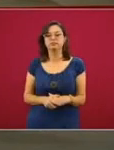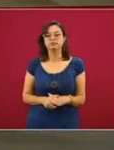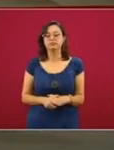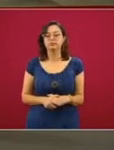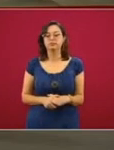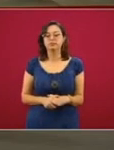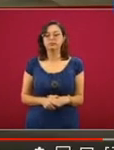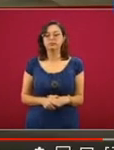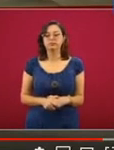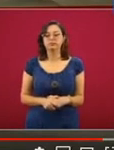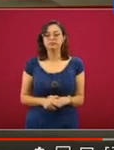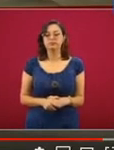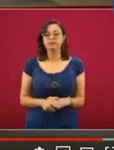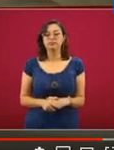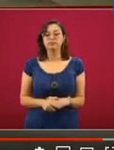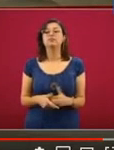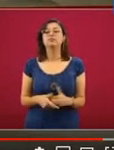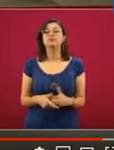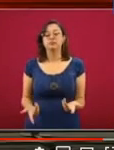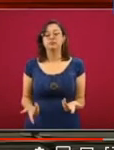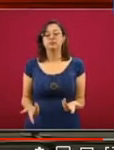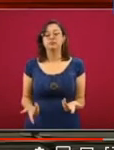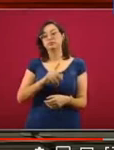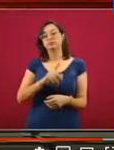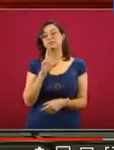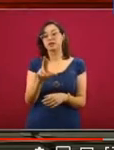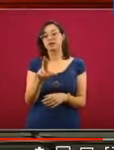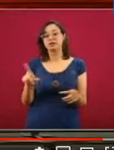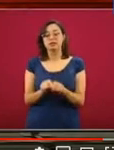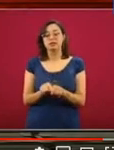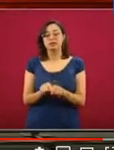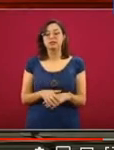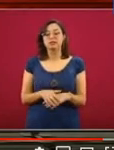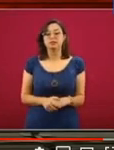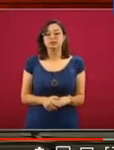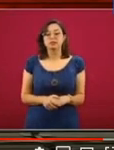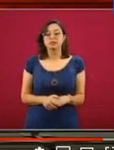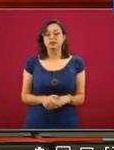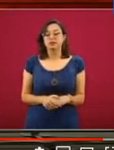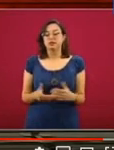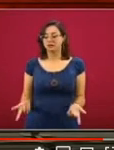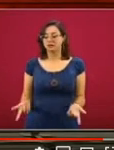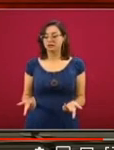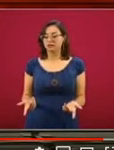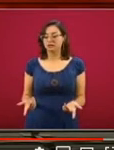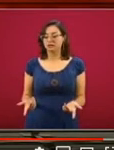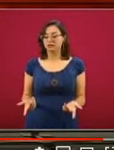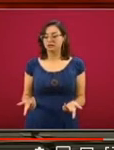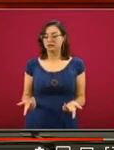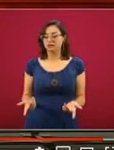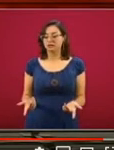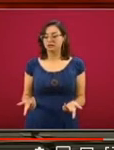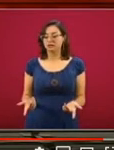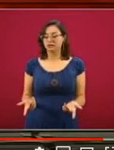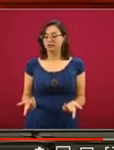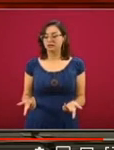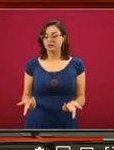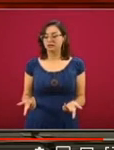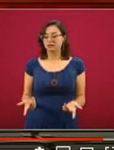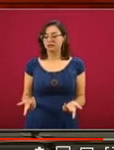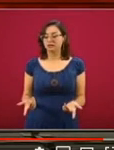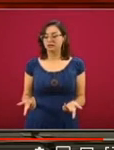intento contestar así muy, muy rápido. Mire, nosotros liberamos las compras locales de los ventiladores.